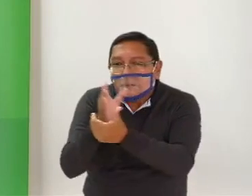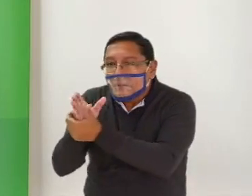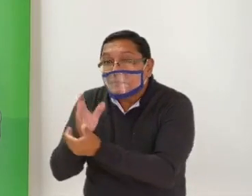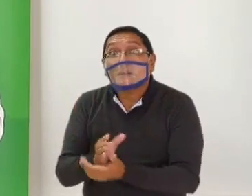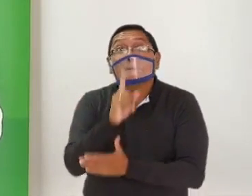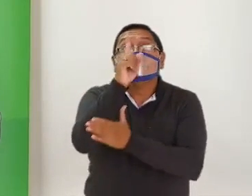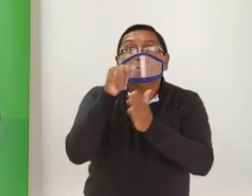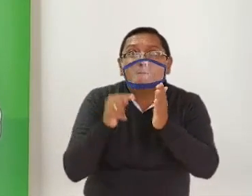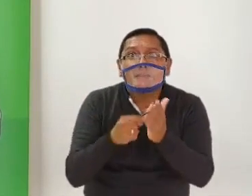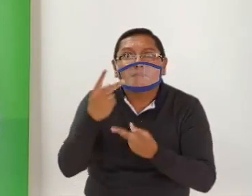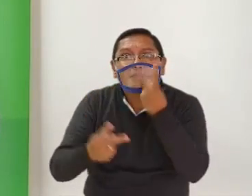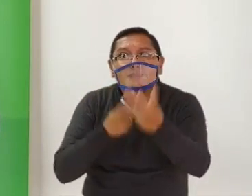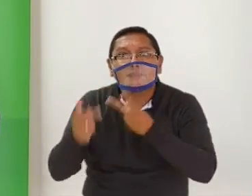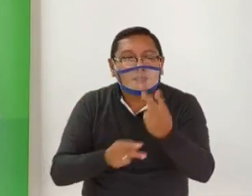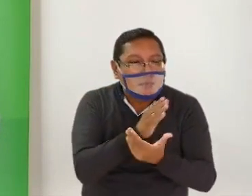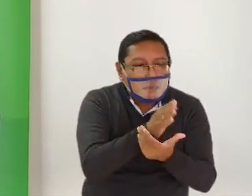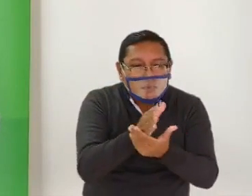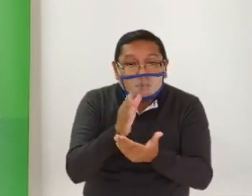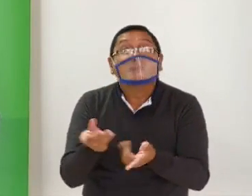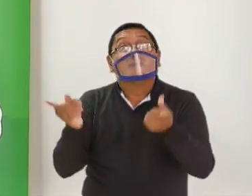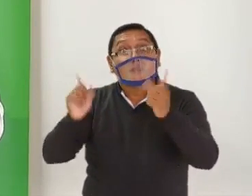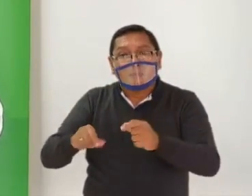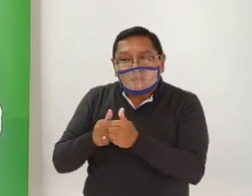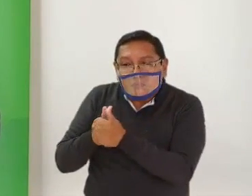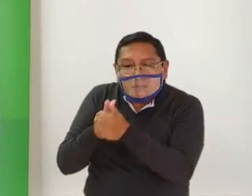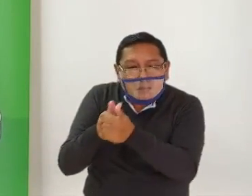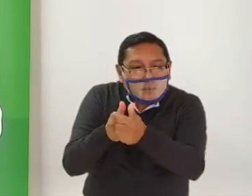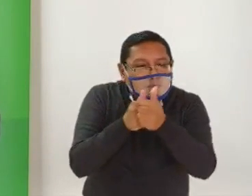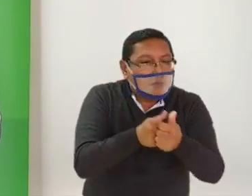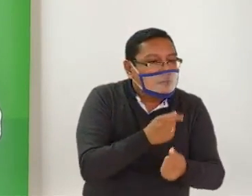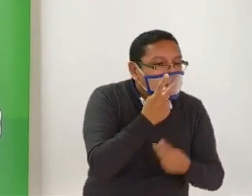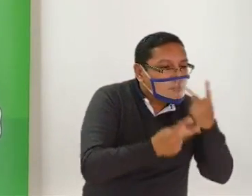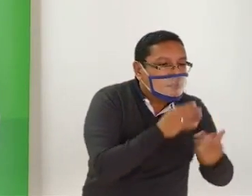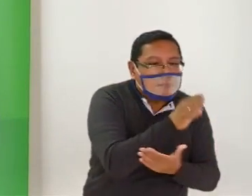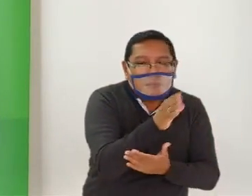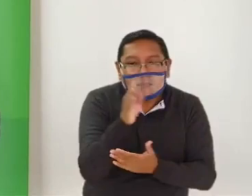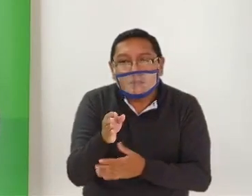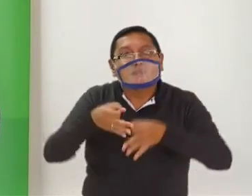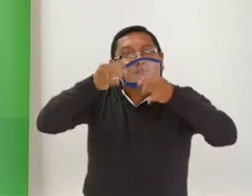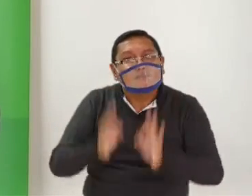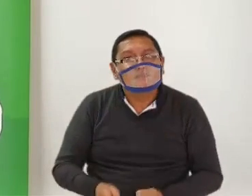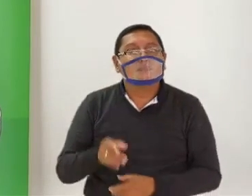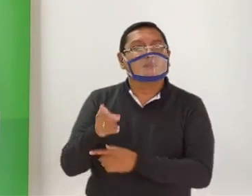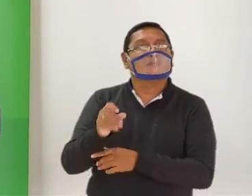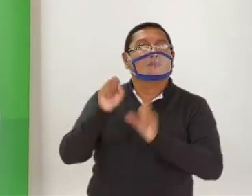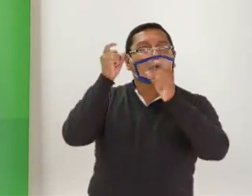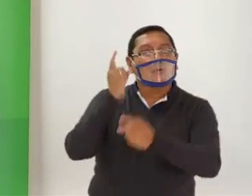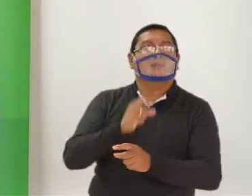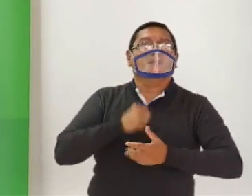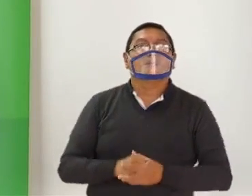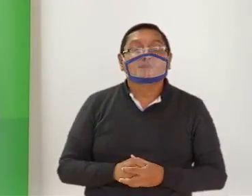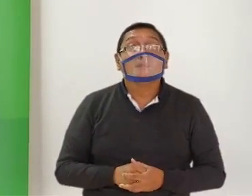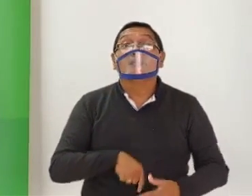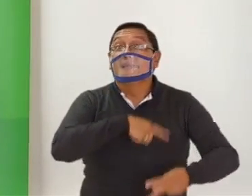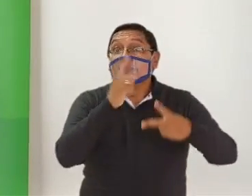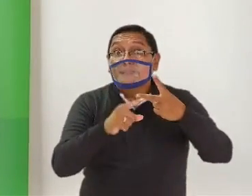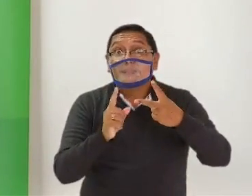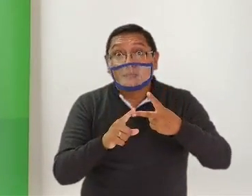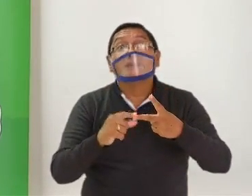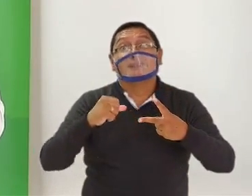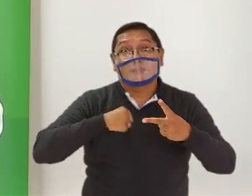verificación y hemos hecho operativos de control y seguimiento para asegurarnos que eso sea así. Deben contar con la autorización de un protocolo